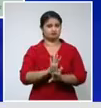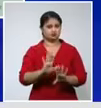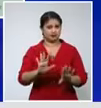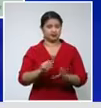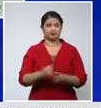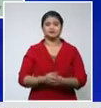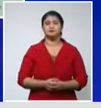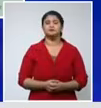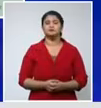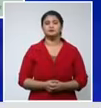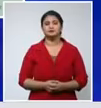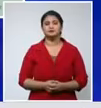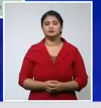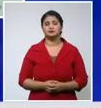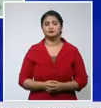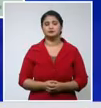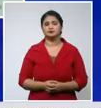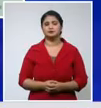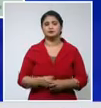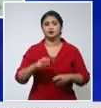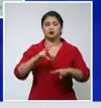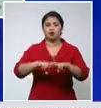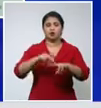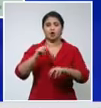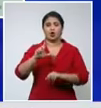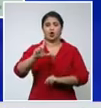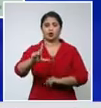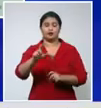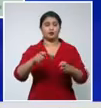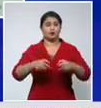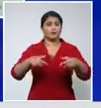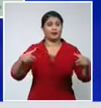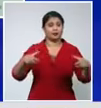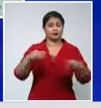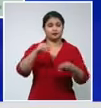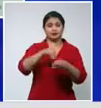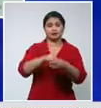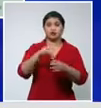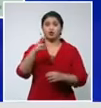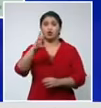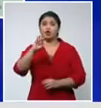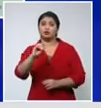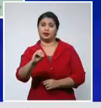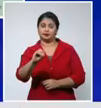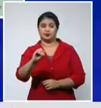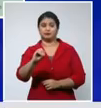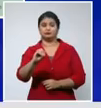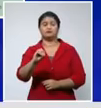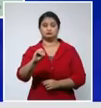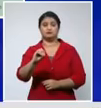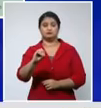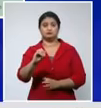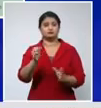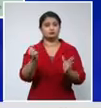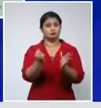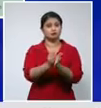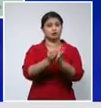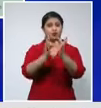Holguín incrementa el número de casos a 30 autóctonos ayer, la